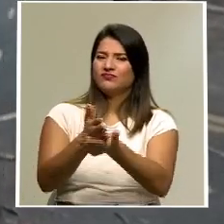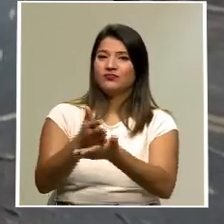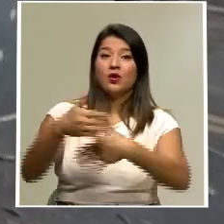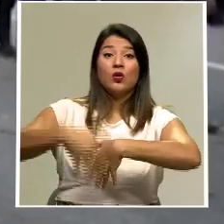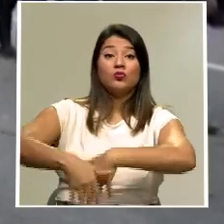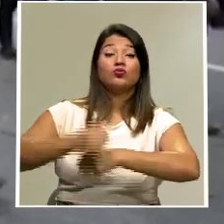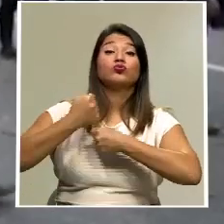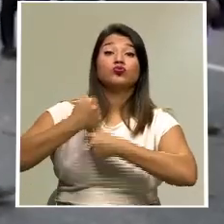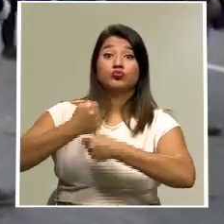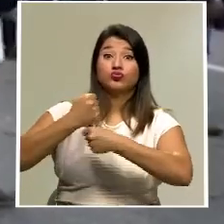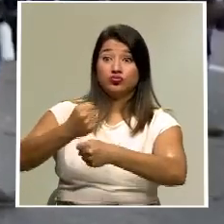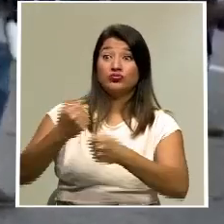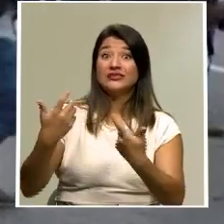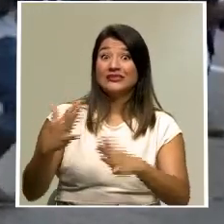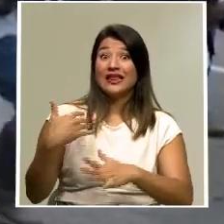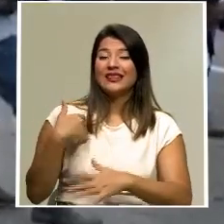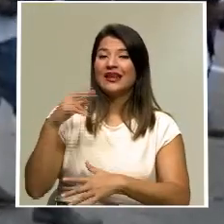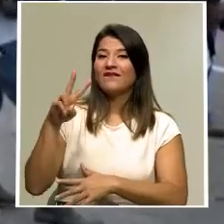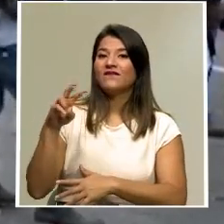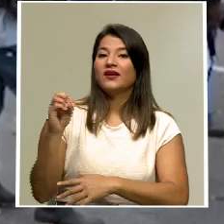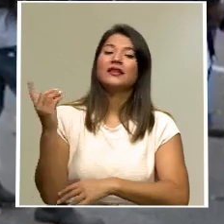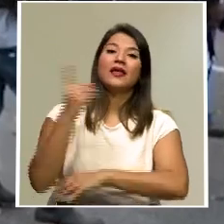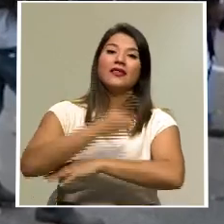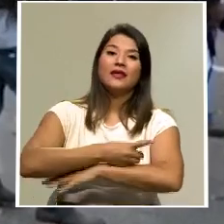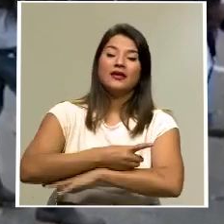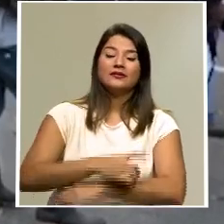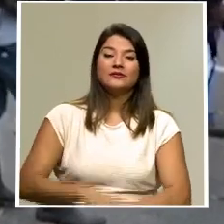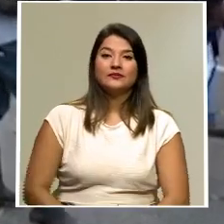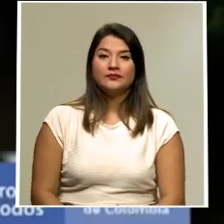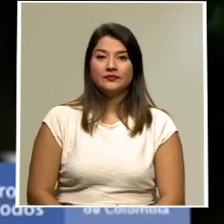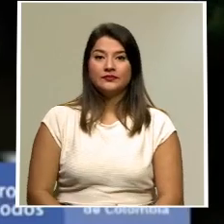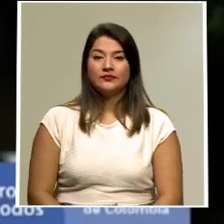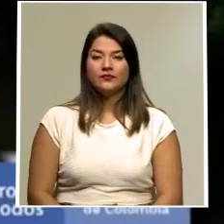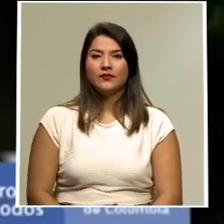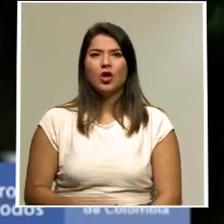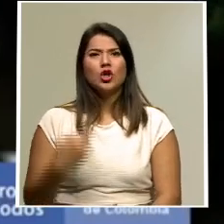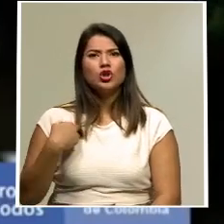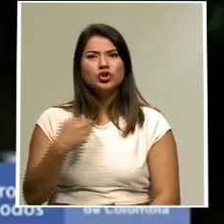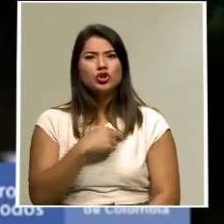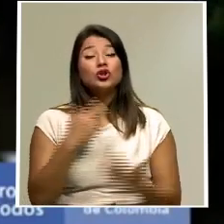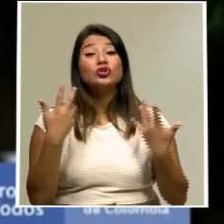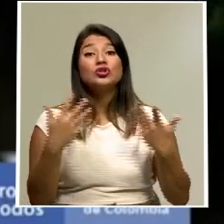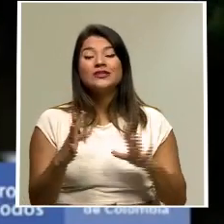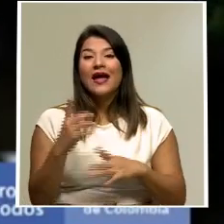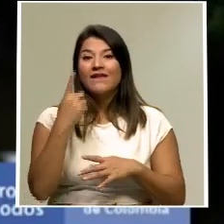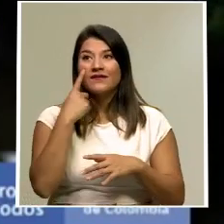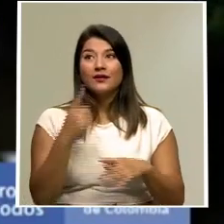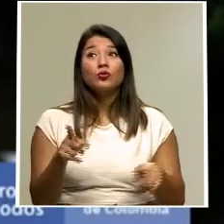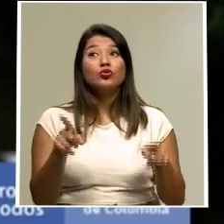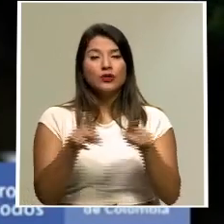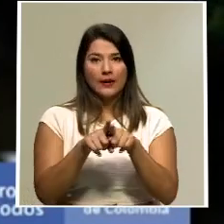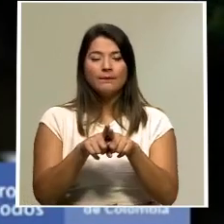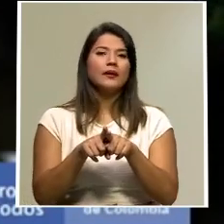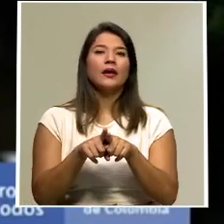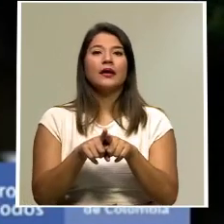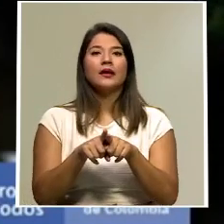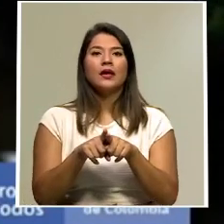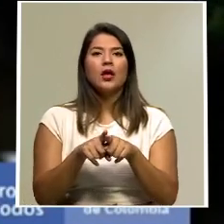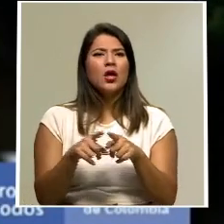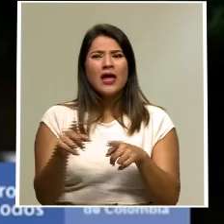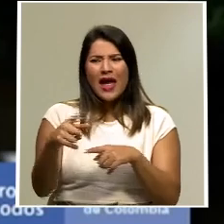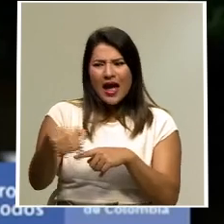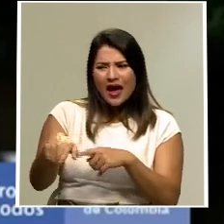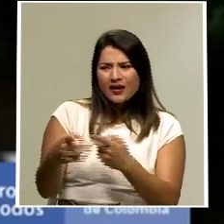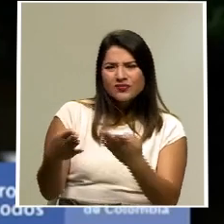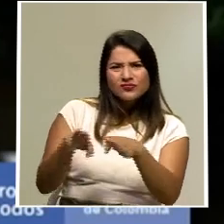en estos últimos 20 días de protestas en el país. Hemos visto además que detrás de muchos de estos